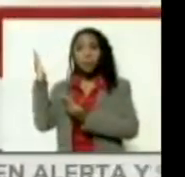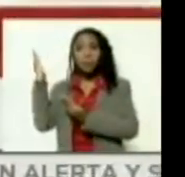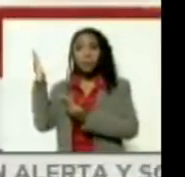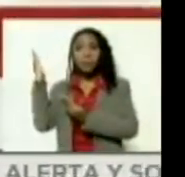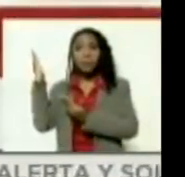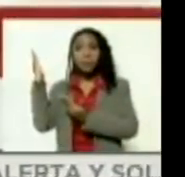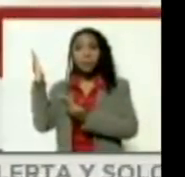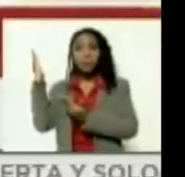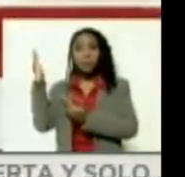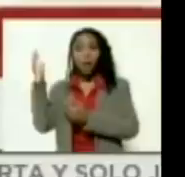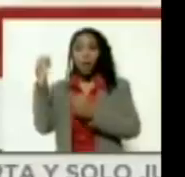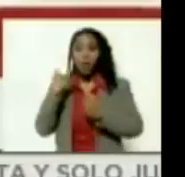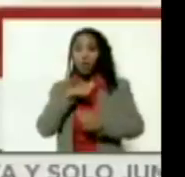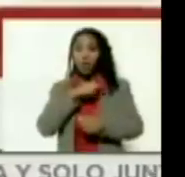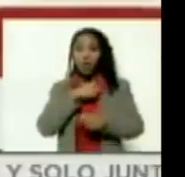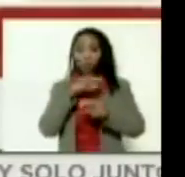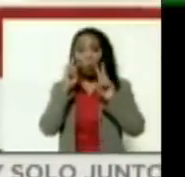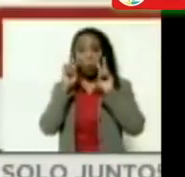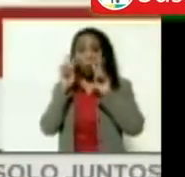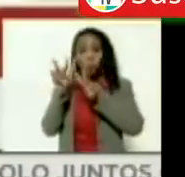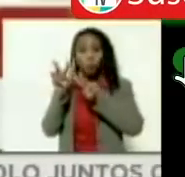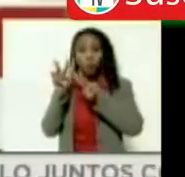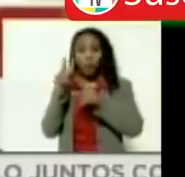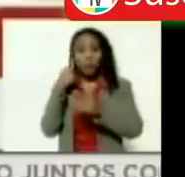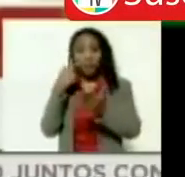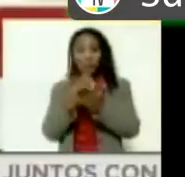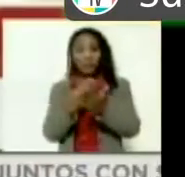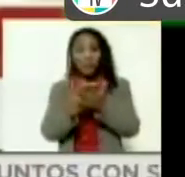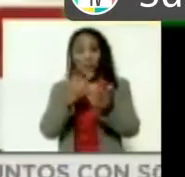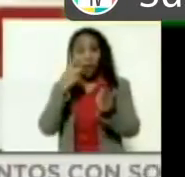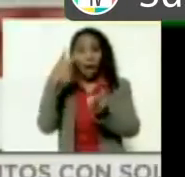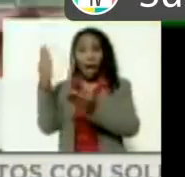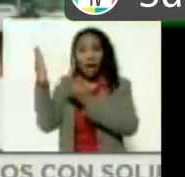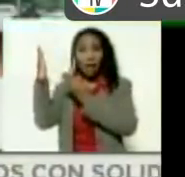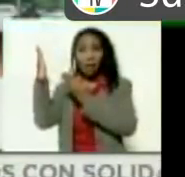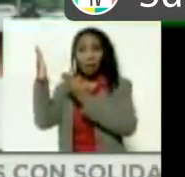veníamos haciendo seguimiento. Fíjense ahí en la pantalla está